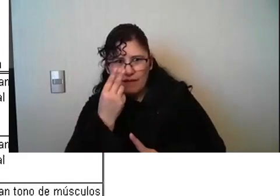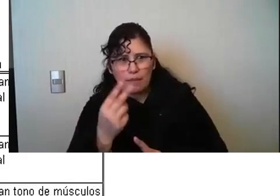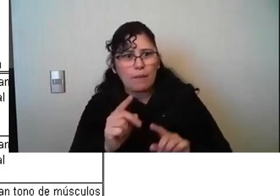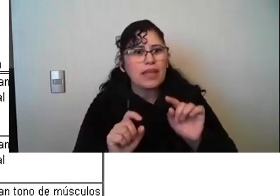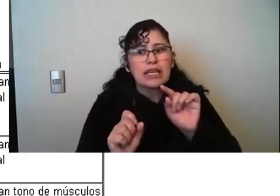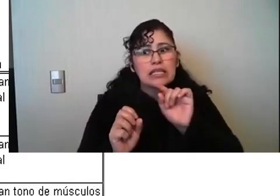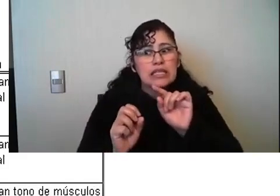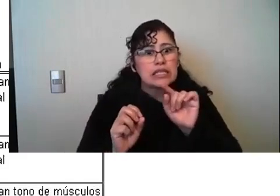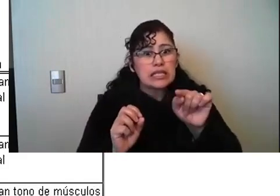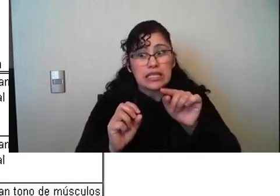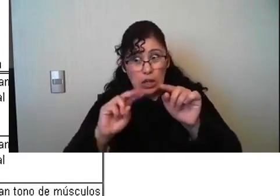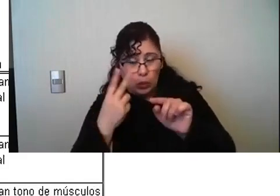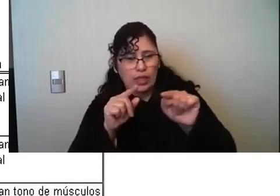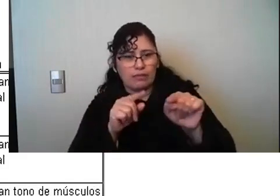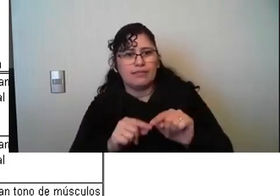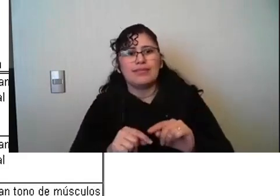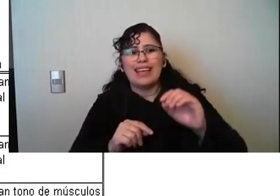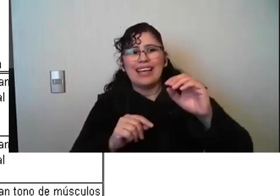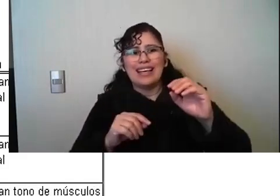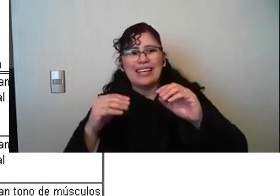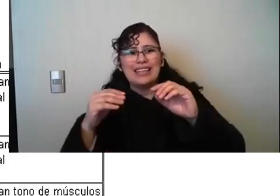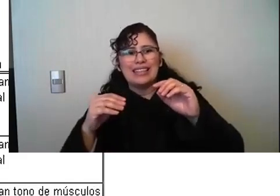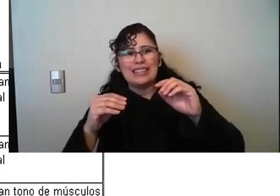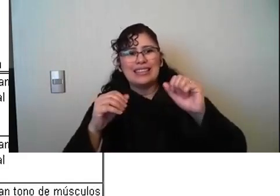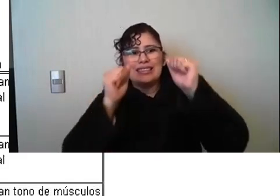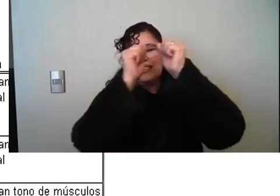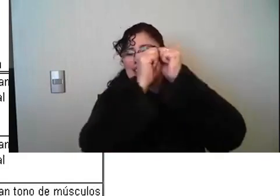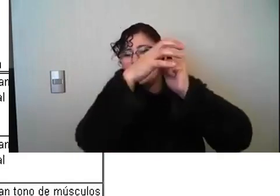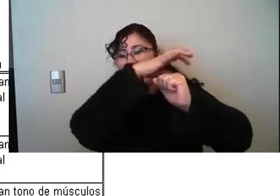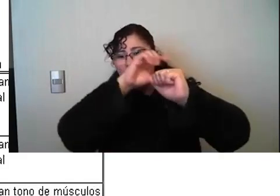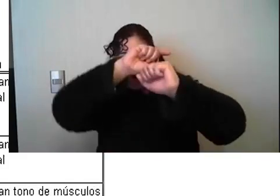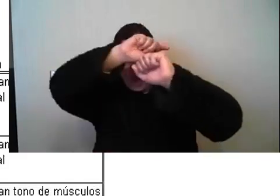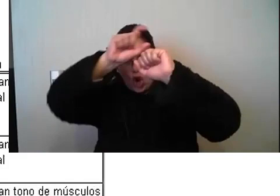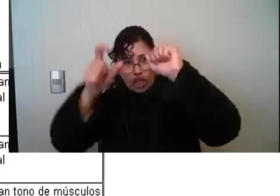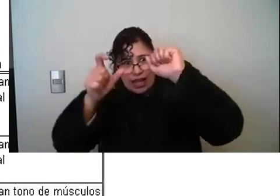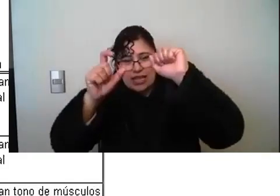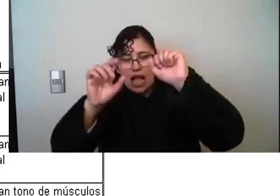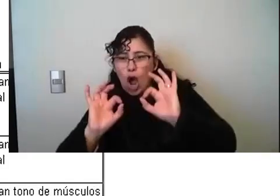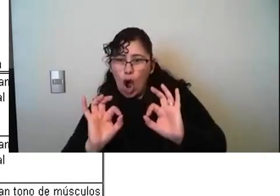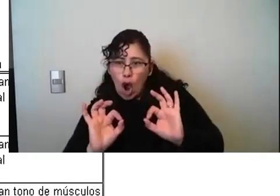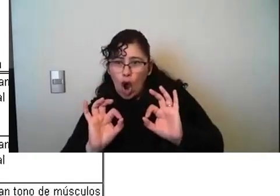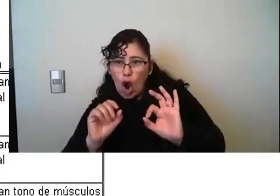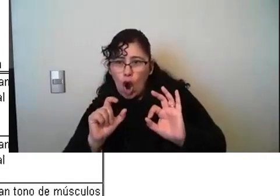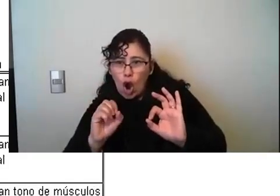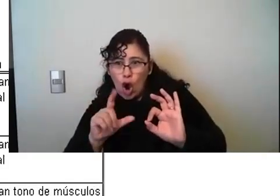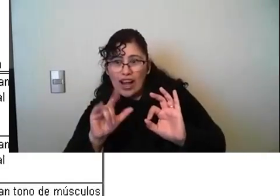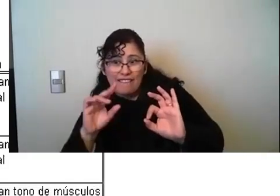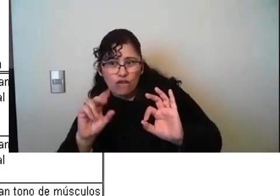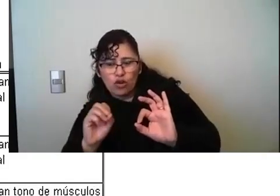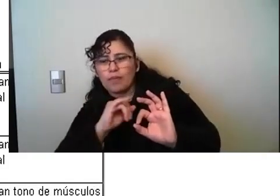cerebro olivo cerebeloso, pero viene de la corteza, hace sinapsis en el núcleo olivar y va hacia el